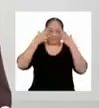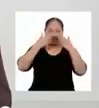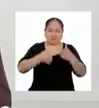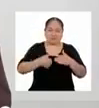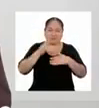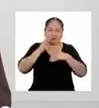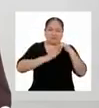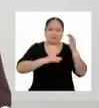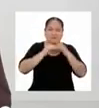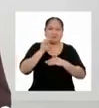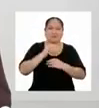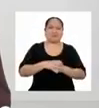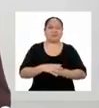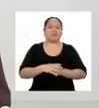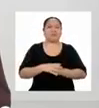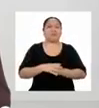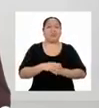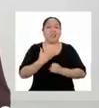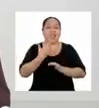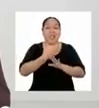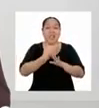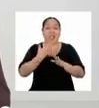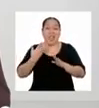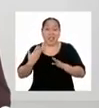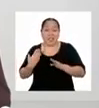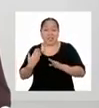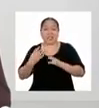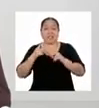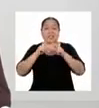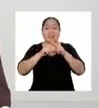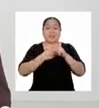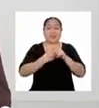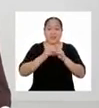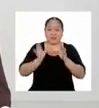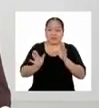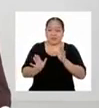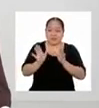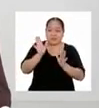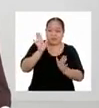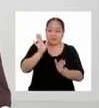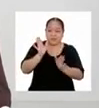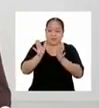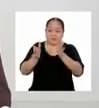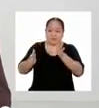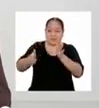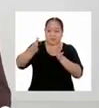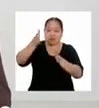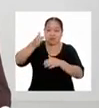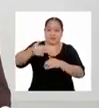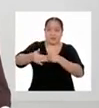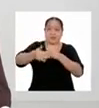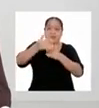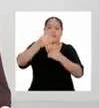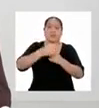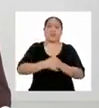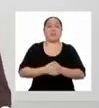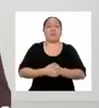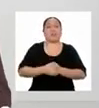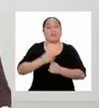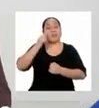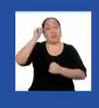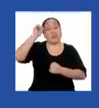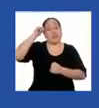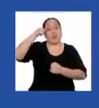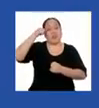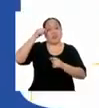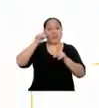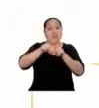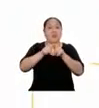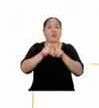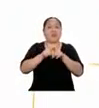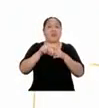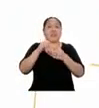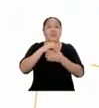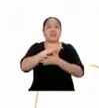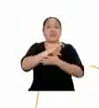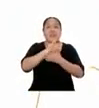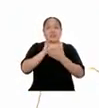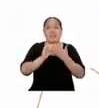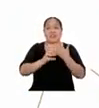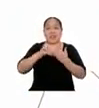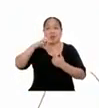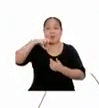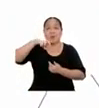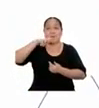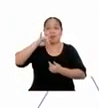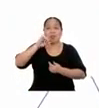Se nota. Antes de empezar con los cálculos de las paredes, creo que puede ser de utilidad recordar los elementos de la pirámide.